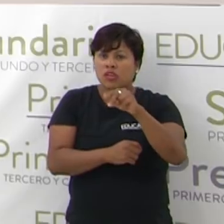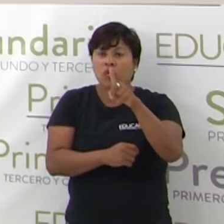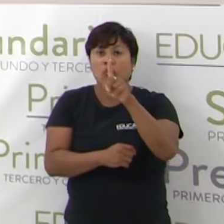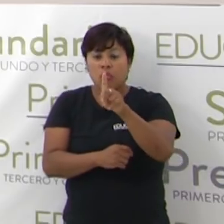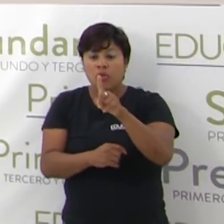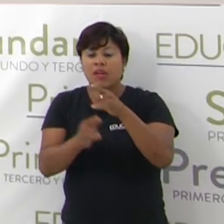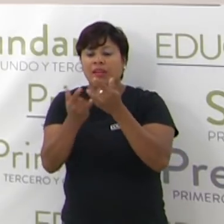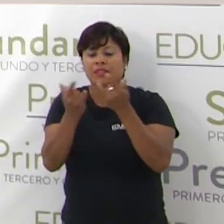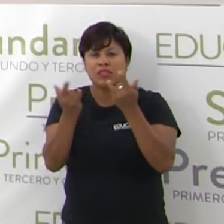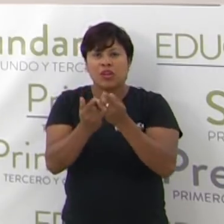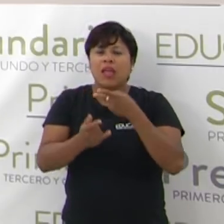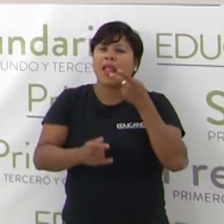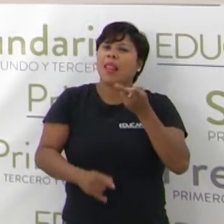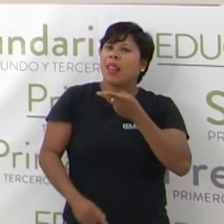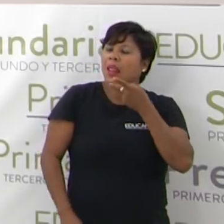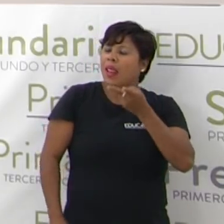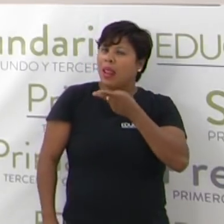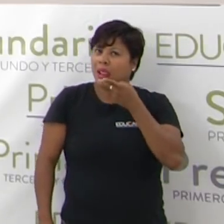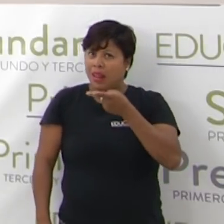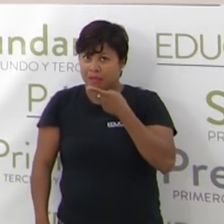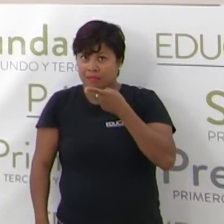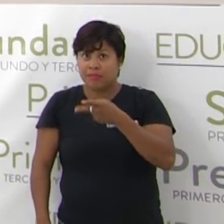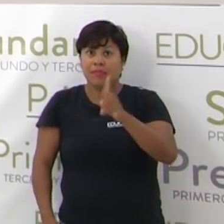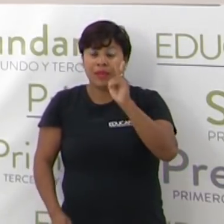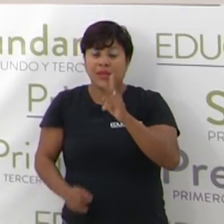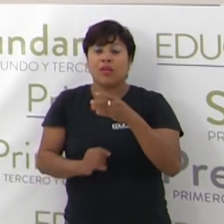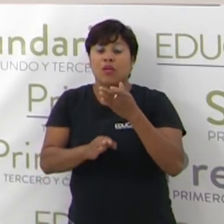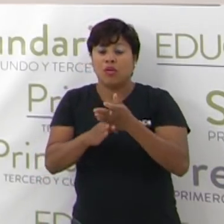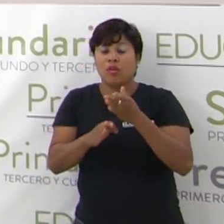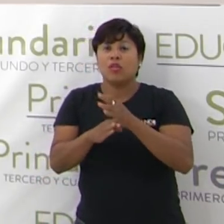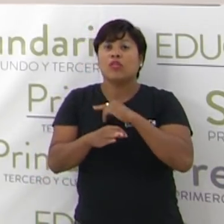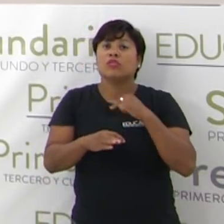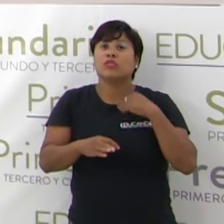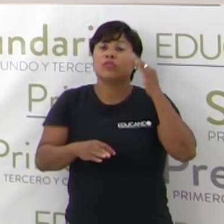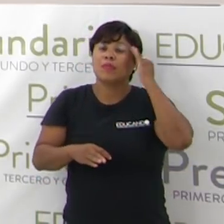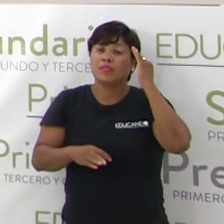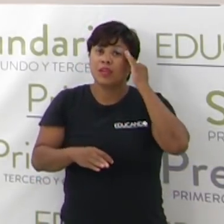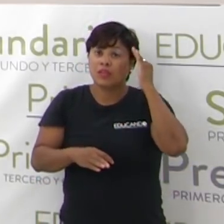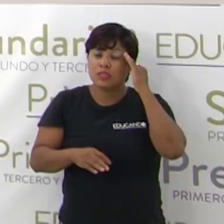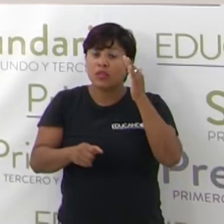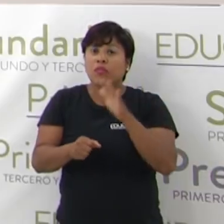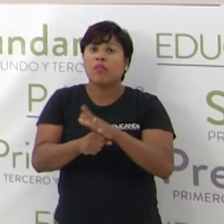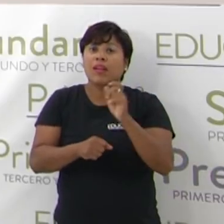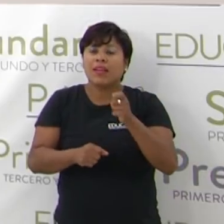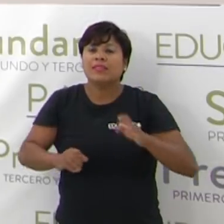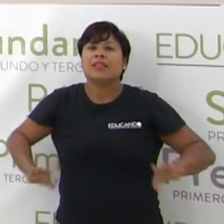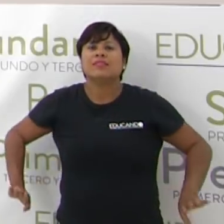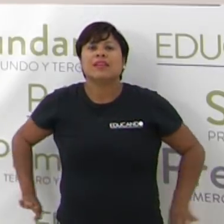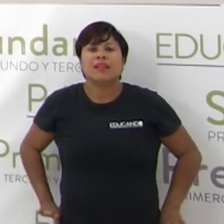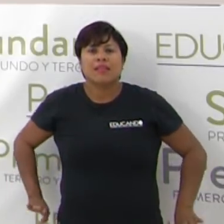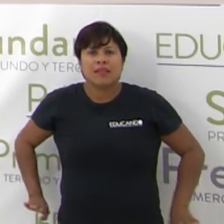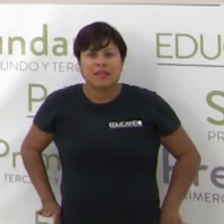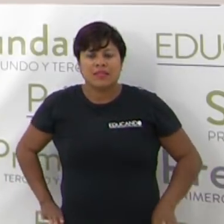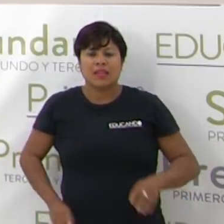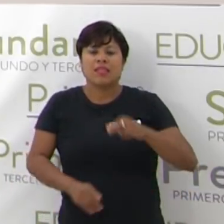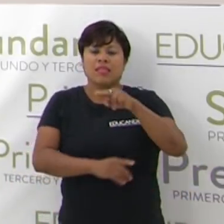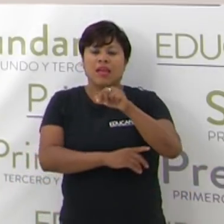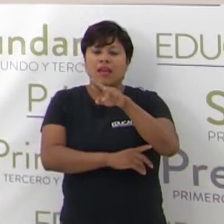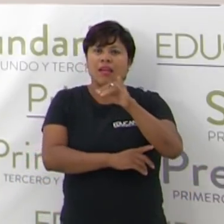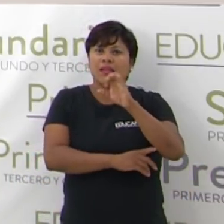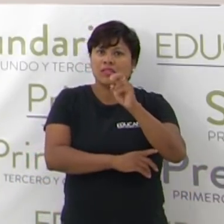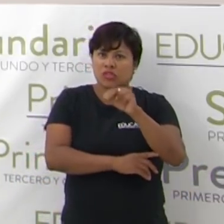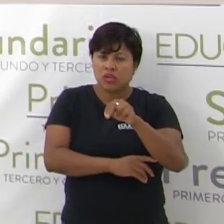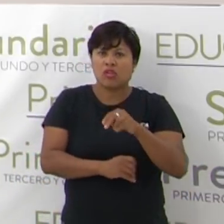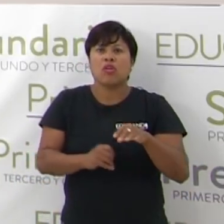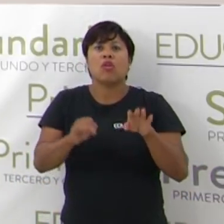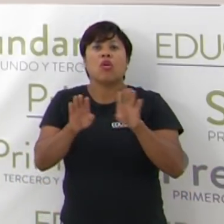relato oral. Pero el día de hoy vamos nosotros a conocer cuáles son las características de la narración,